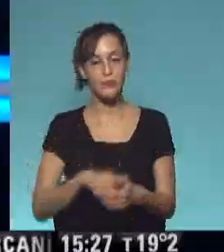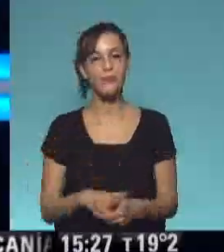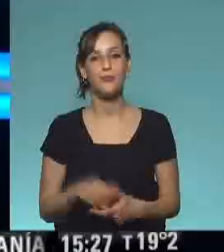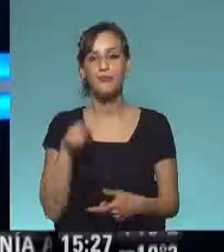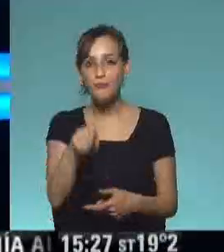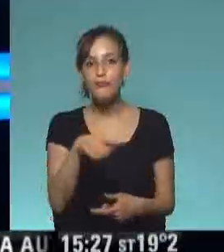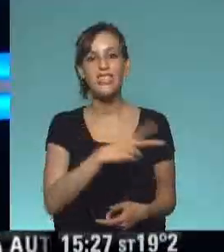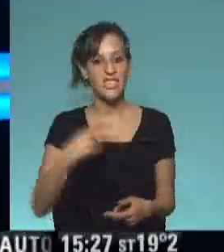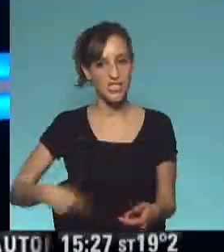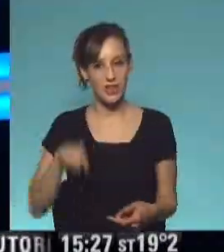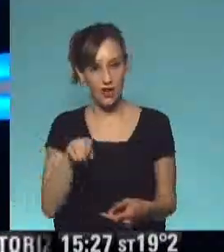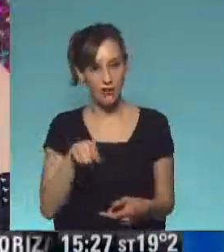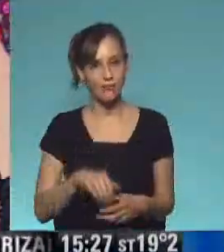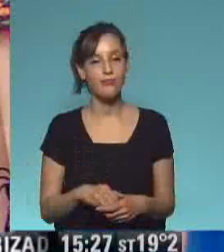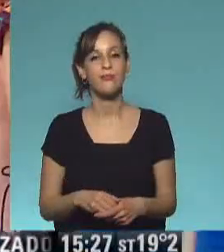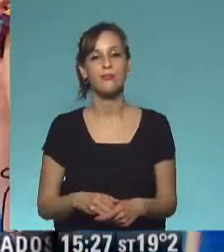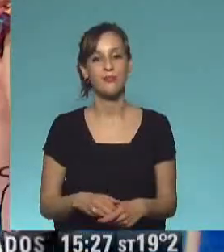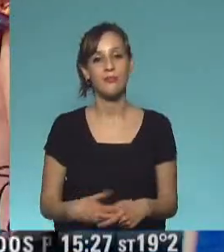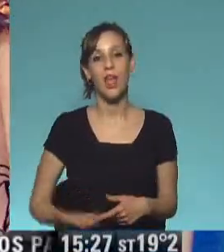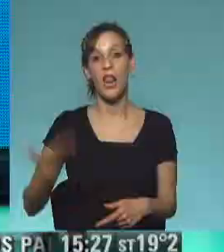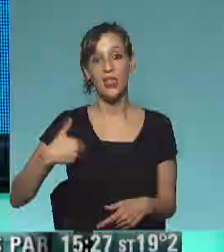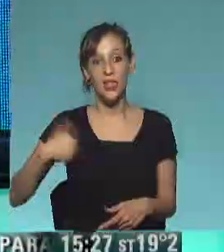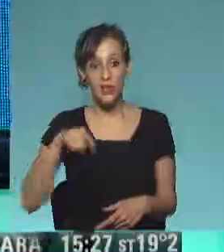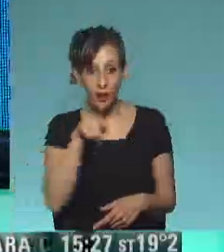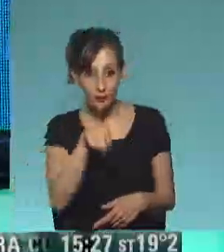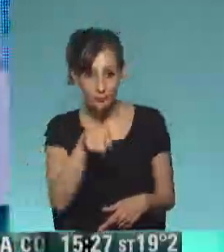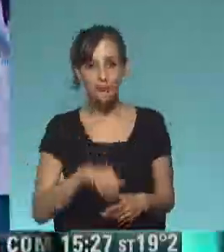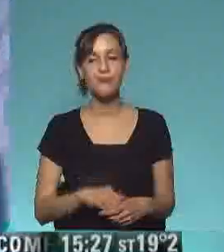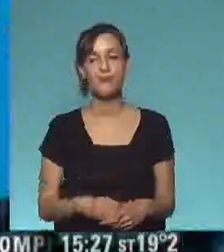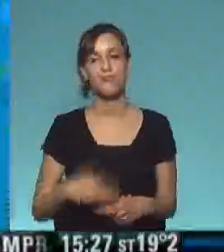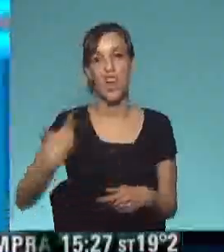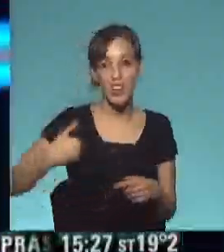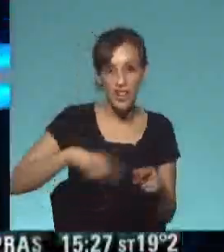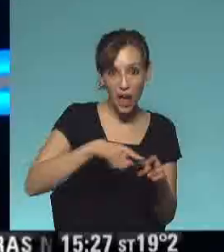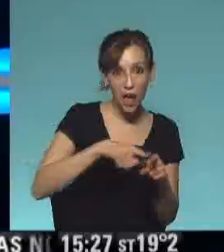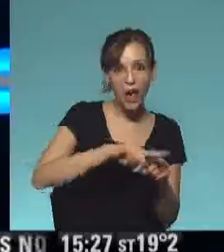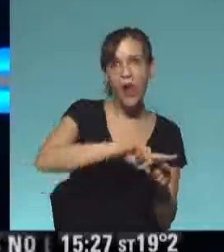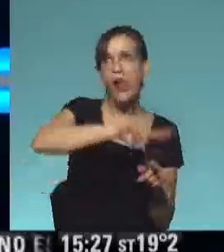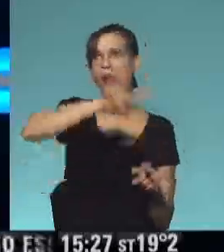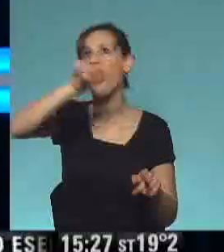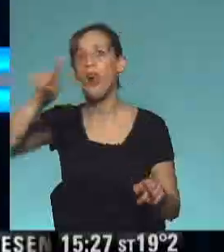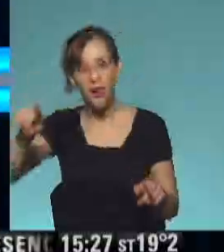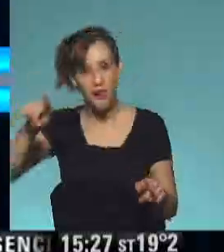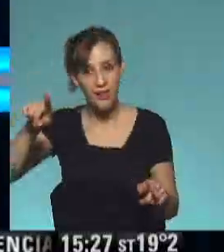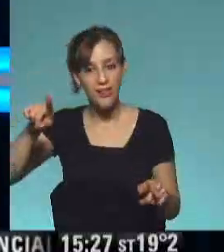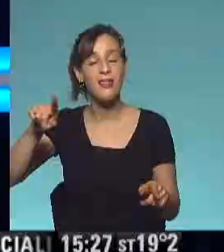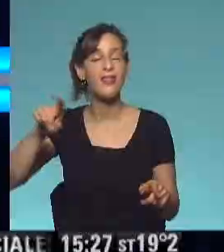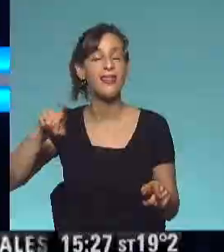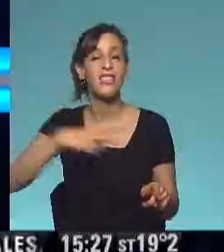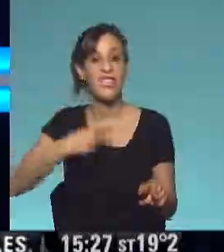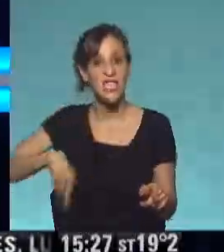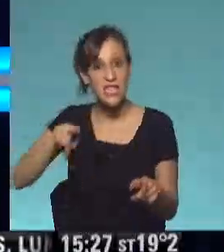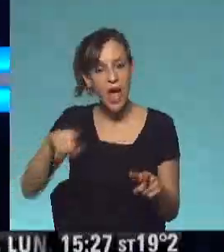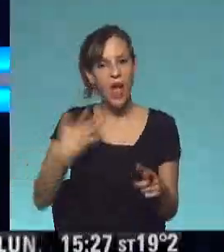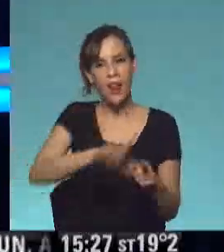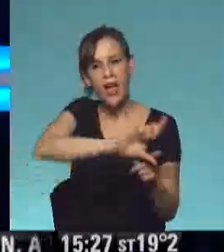China. Mirá, acá está Argentina. ¡Ah! Y acá está China. Y digo a los camarógrafos,